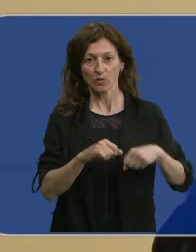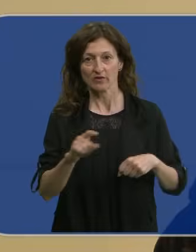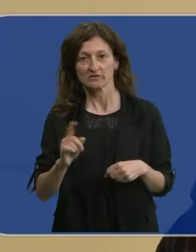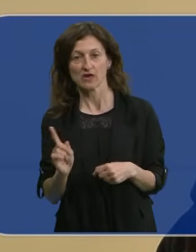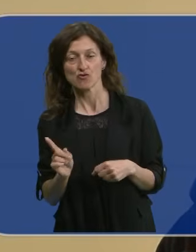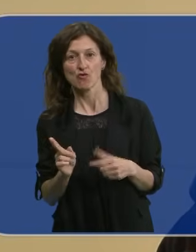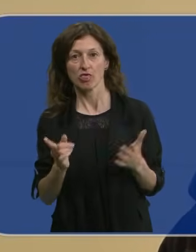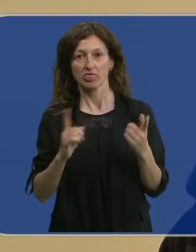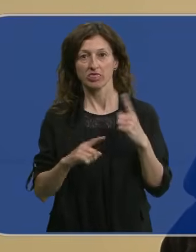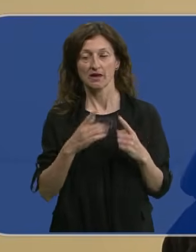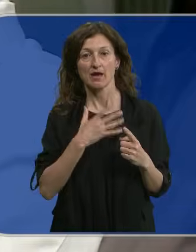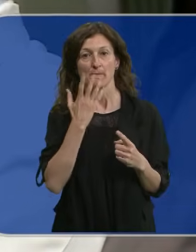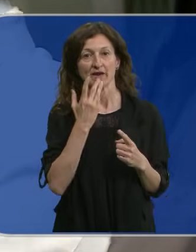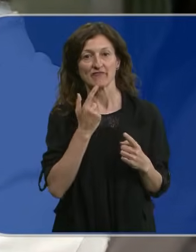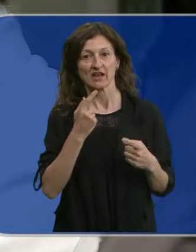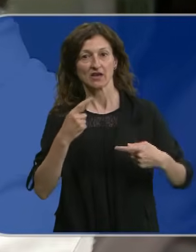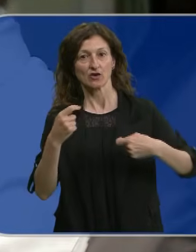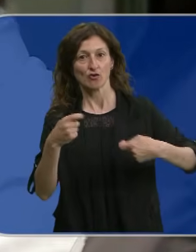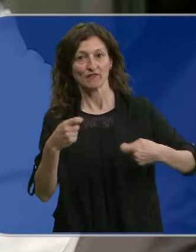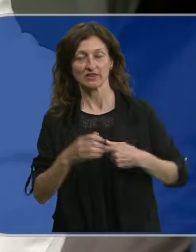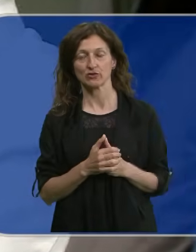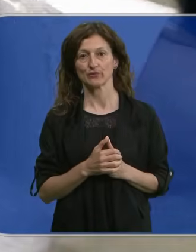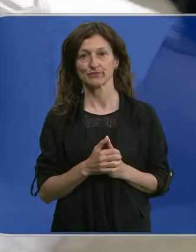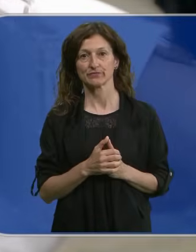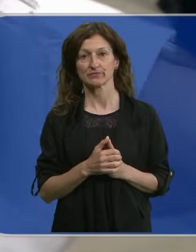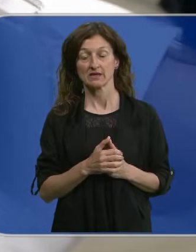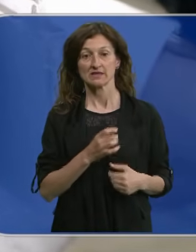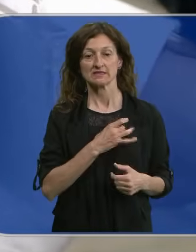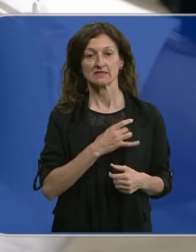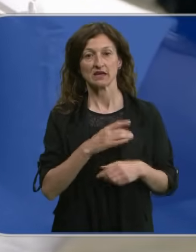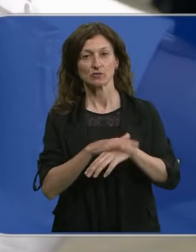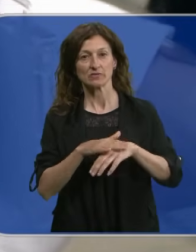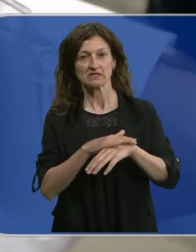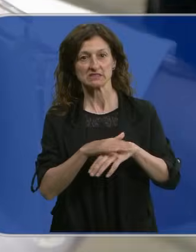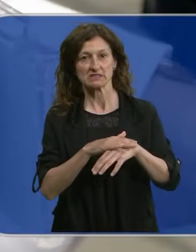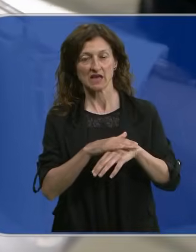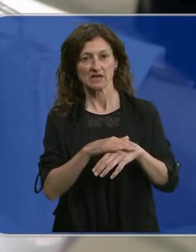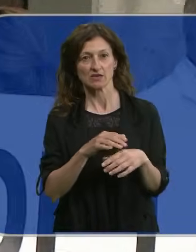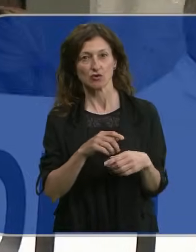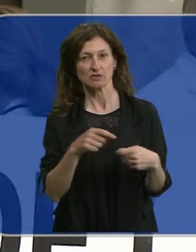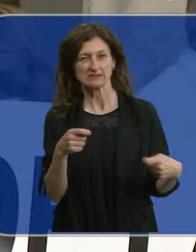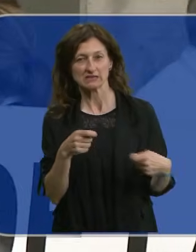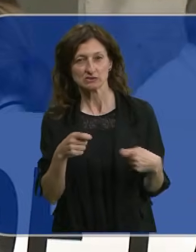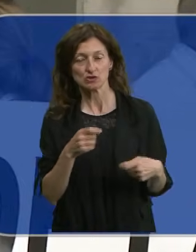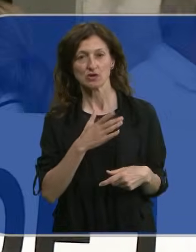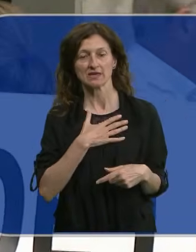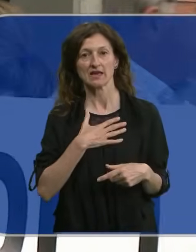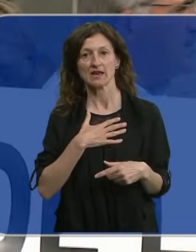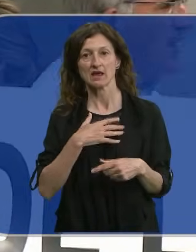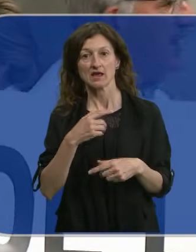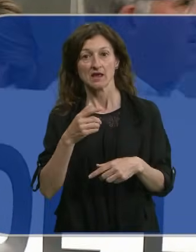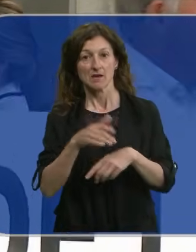porque prefieren el conflicto. Lejos de remitir, la tensión entre sindicatos y ministerio continúa, llegando incluso a exigir la